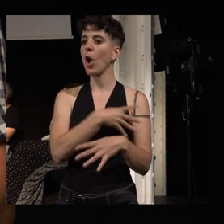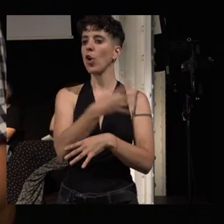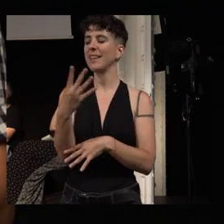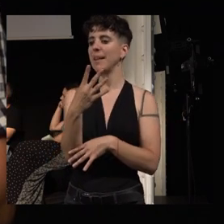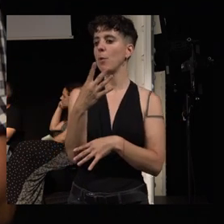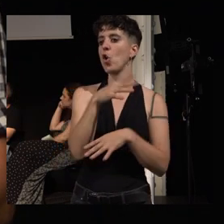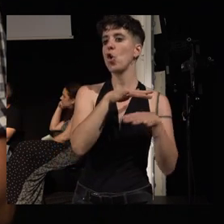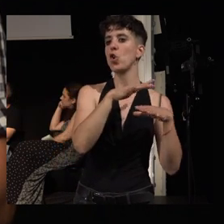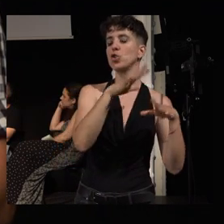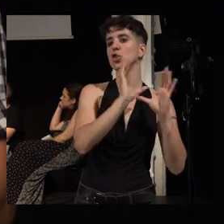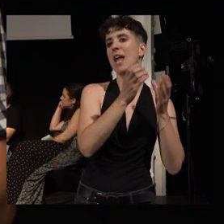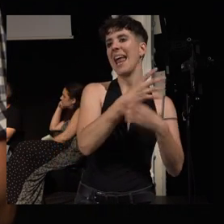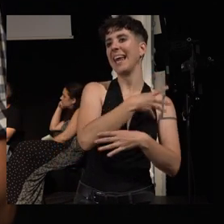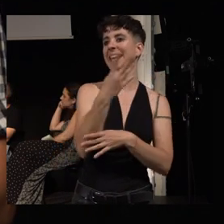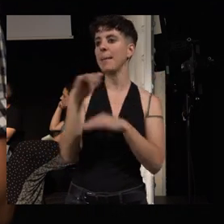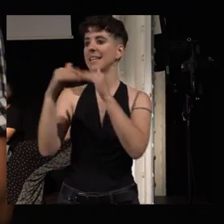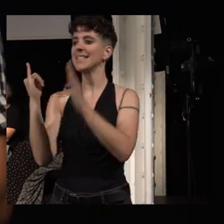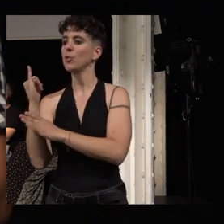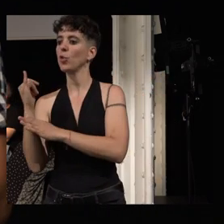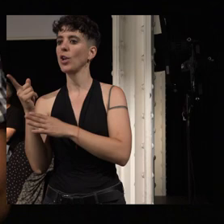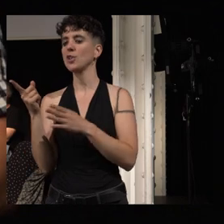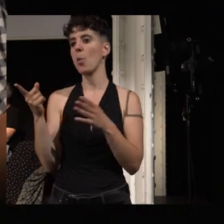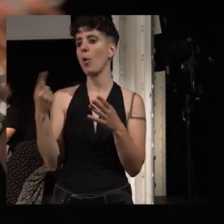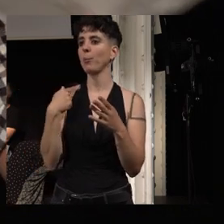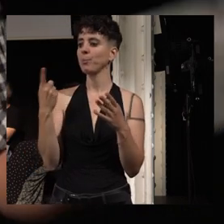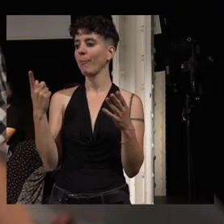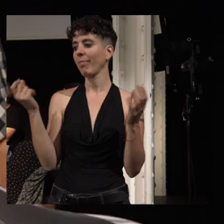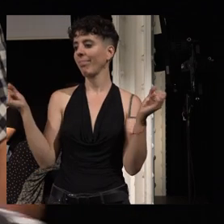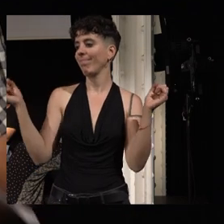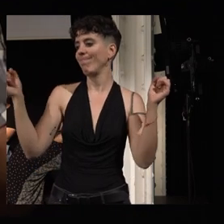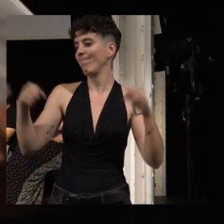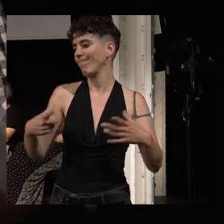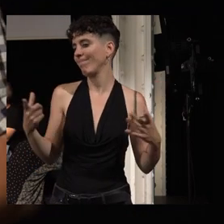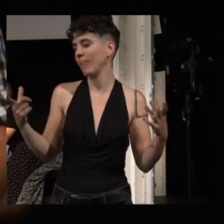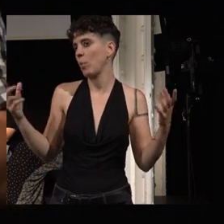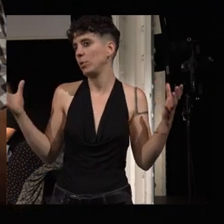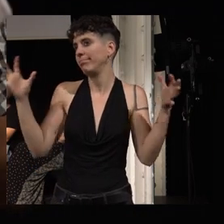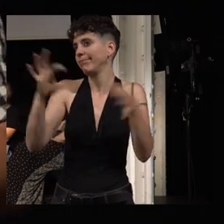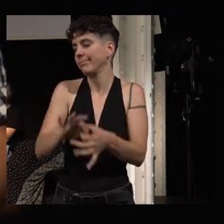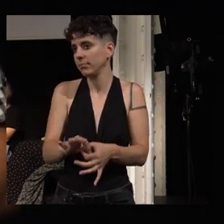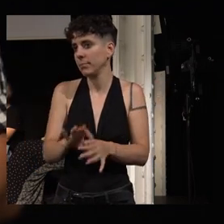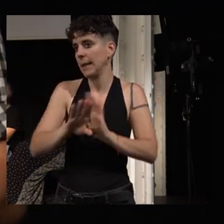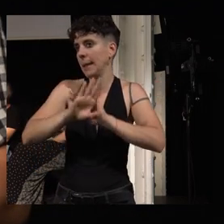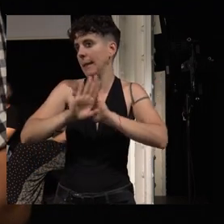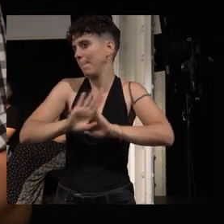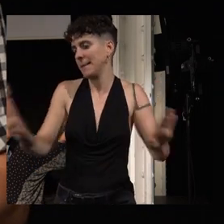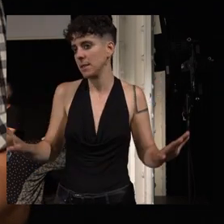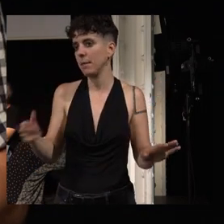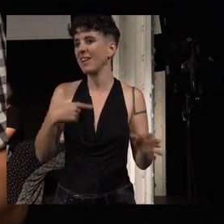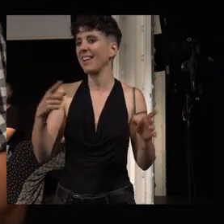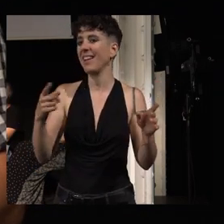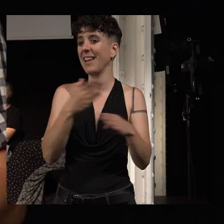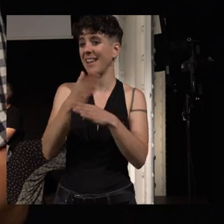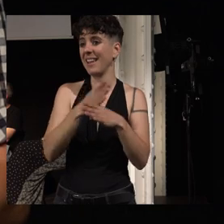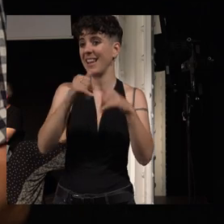e instituciones, porque creo que hay una deuda pendiente por las instituciones y las administraciones, independientemente del color político que tengan,